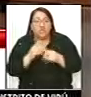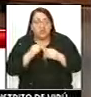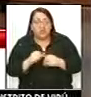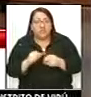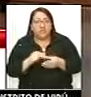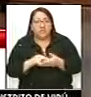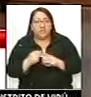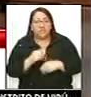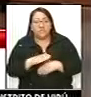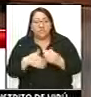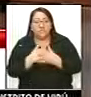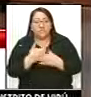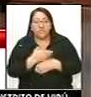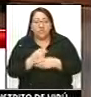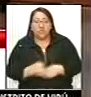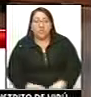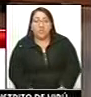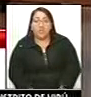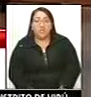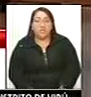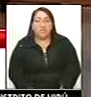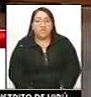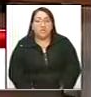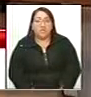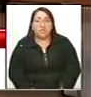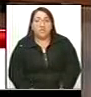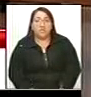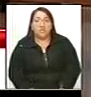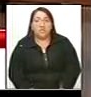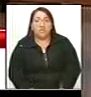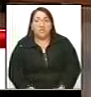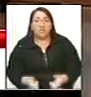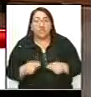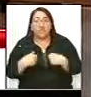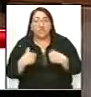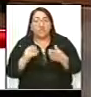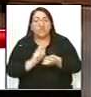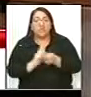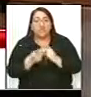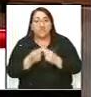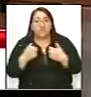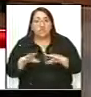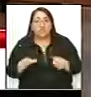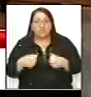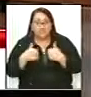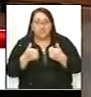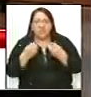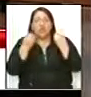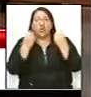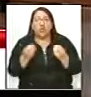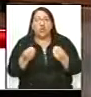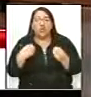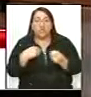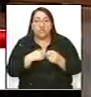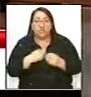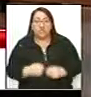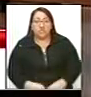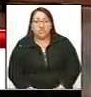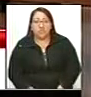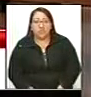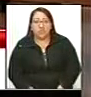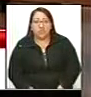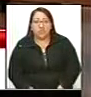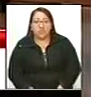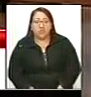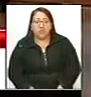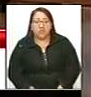siendo de la misma forma, cuando tenemos que adaptarnos a los cambios que ha habido y a cómo los estudiantes ahora